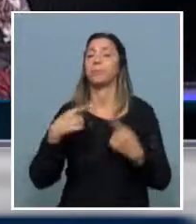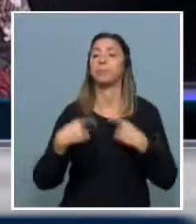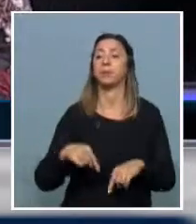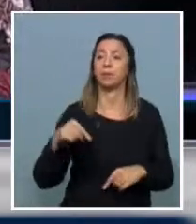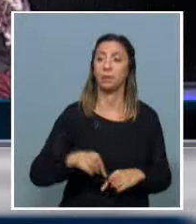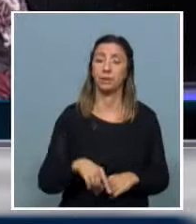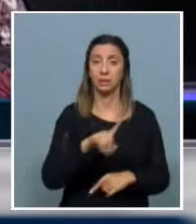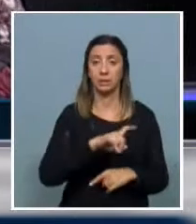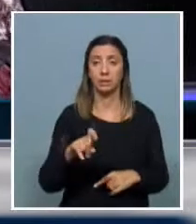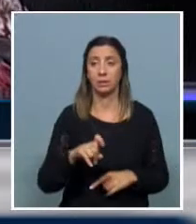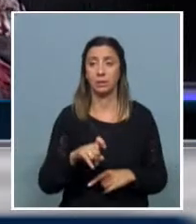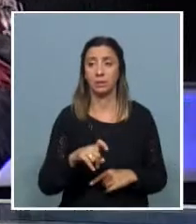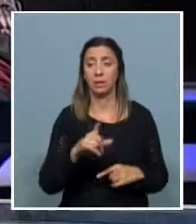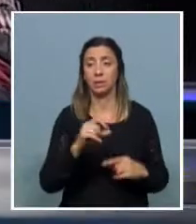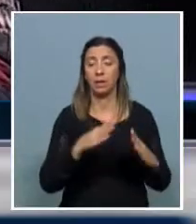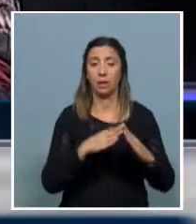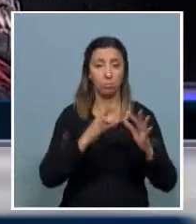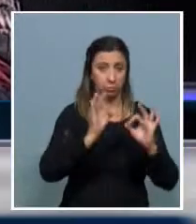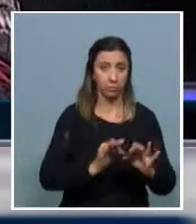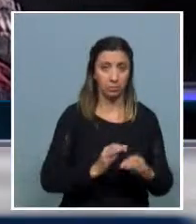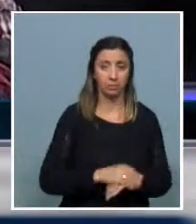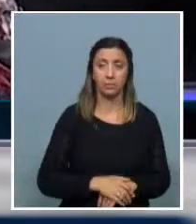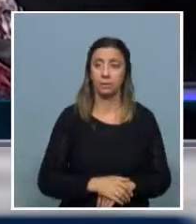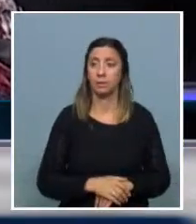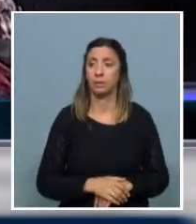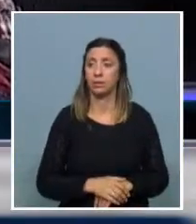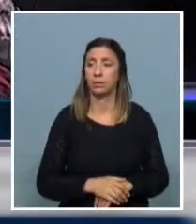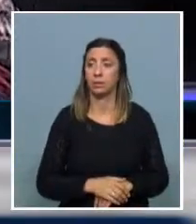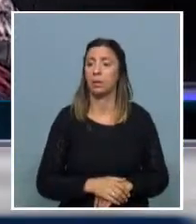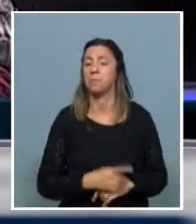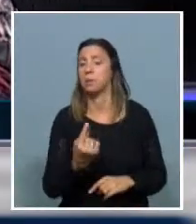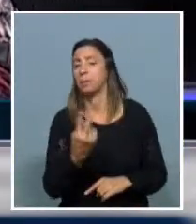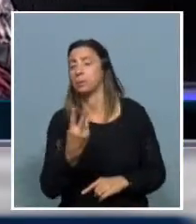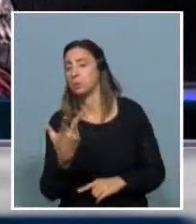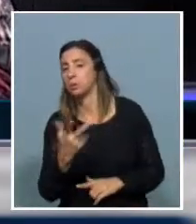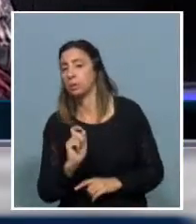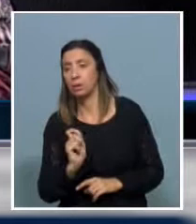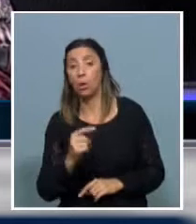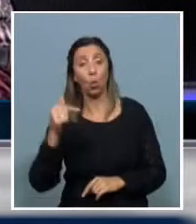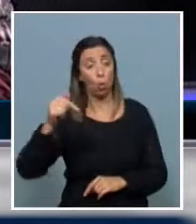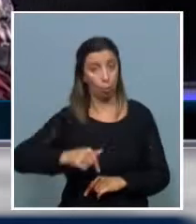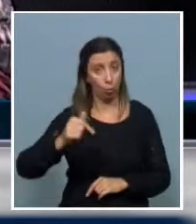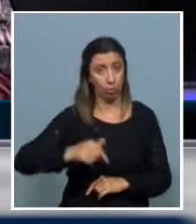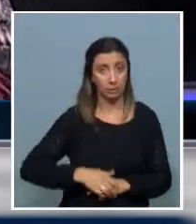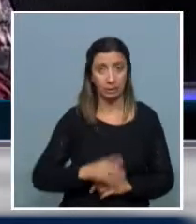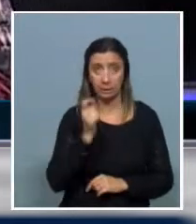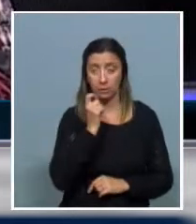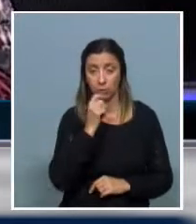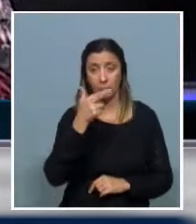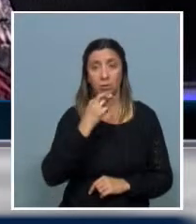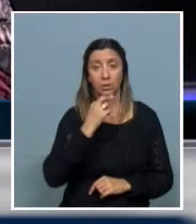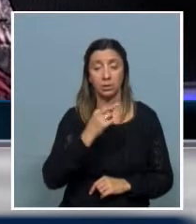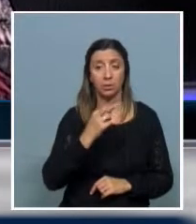es, había 100 inscriptos y se hacían 100 casas. No se vulneraba la prioridad de nadie. Hoy por hoy, si yo tengo